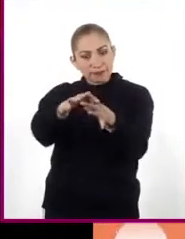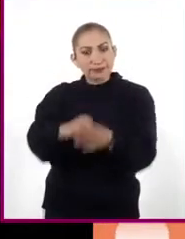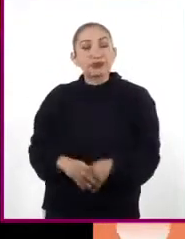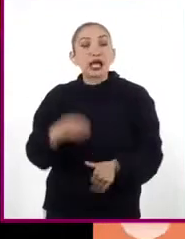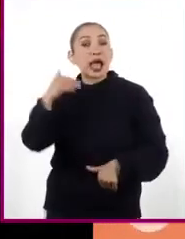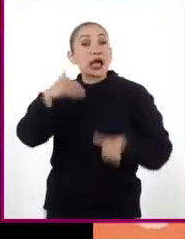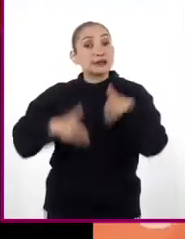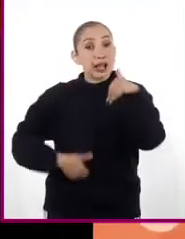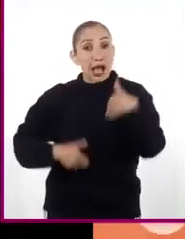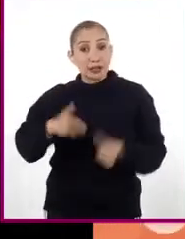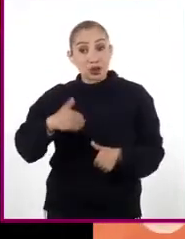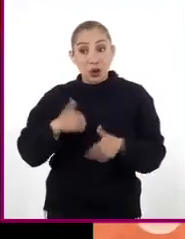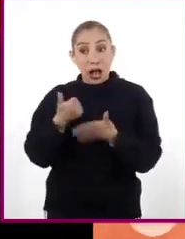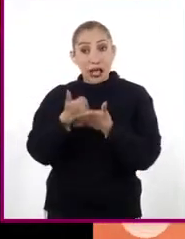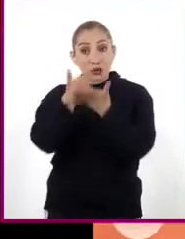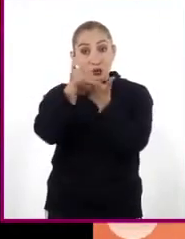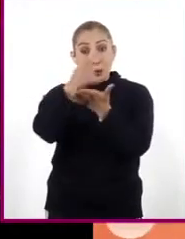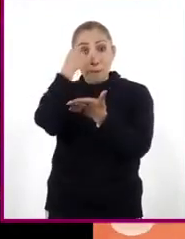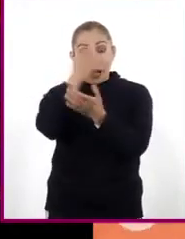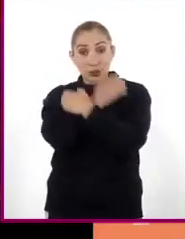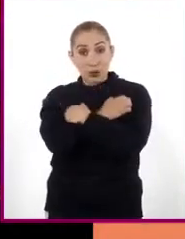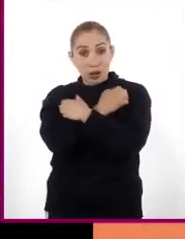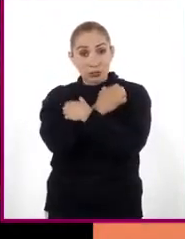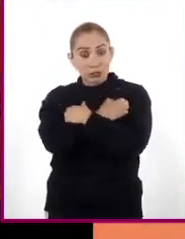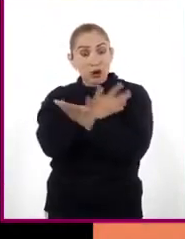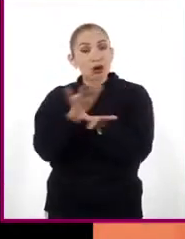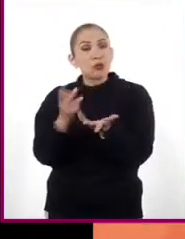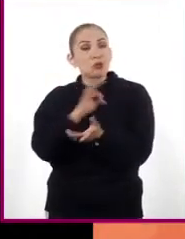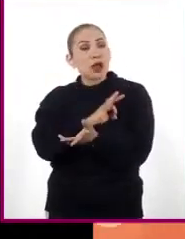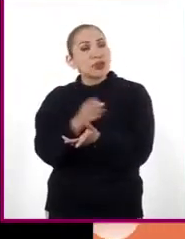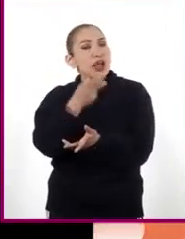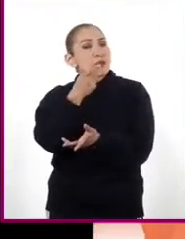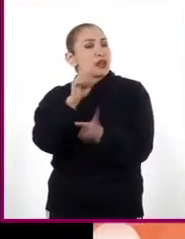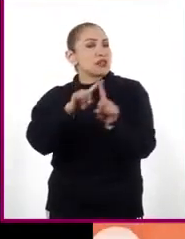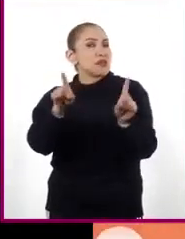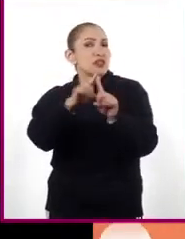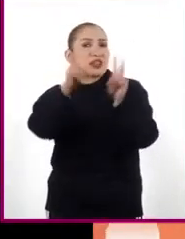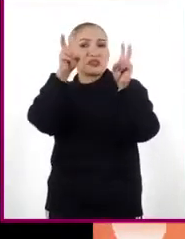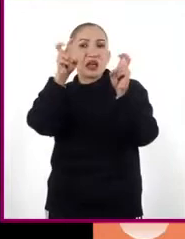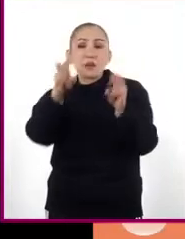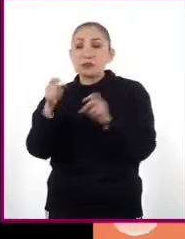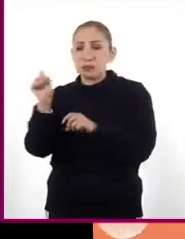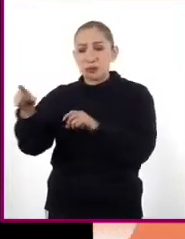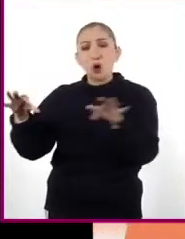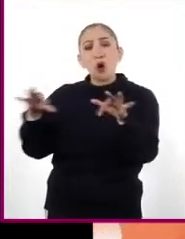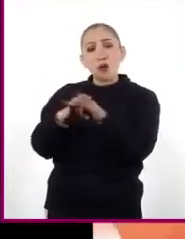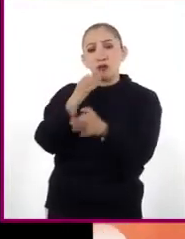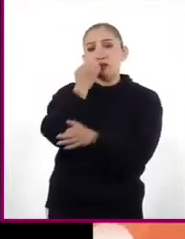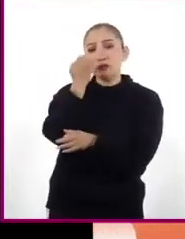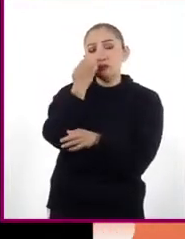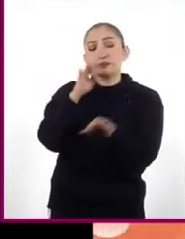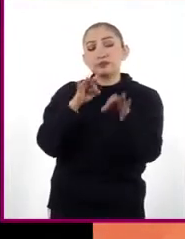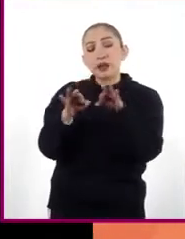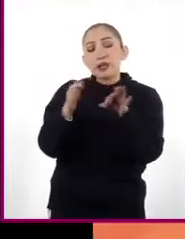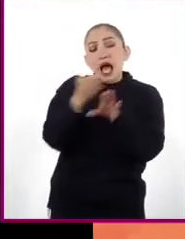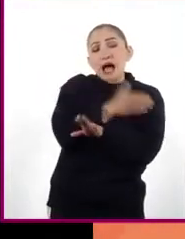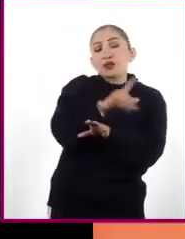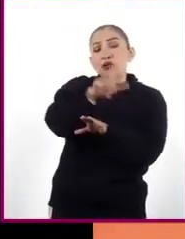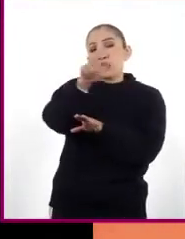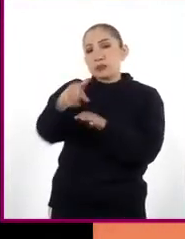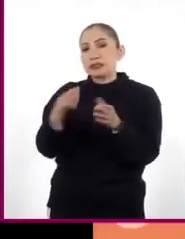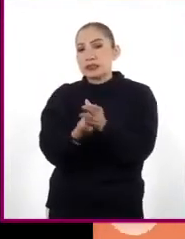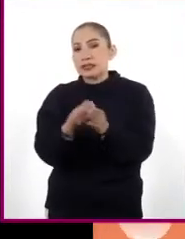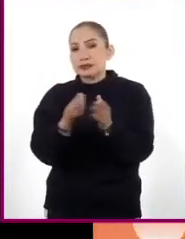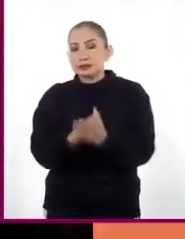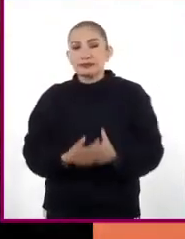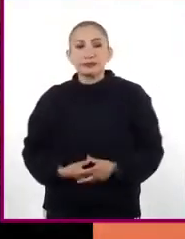El teatro, como recurso educativo, permite abordar diversos temas curriculares y trabajarlos antes o después de la